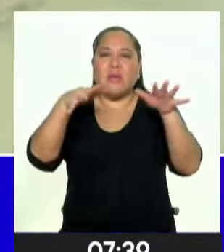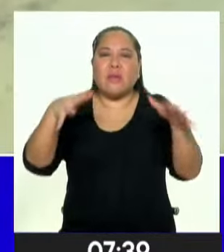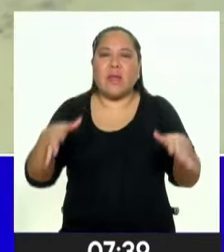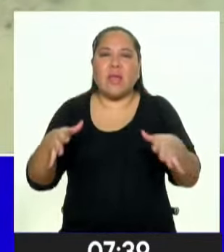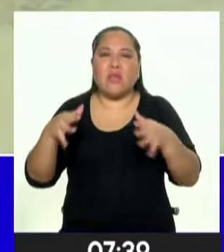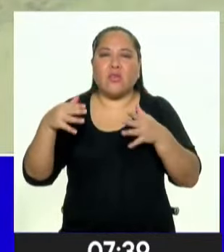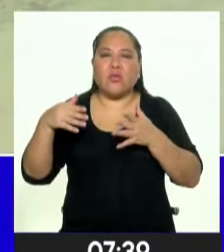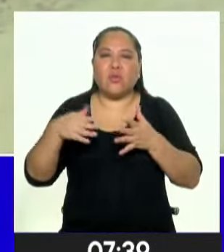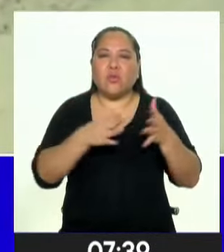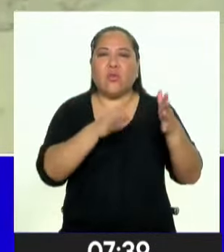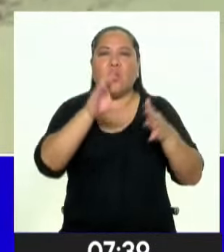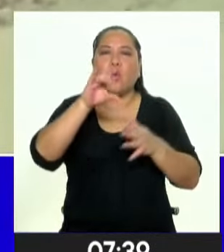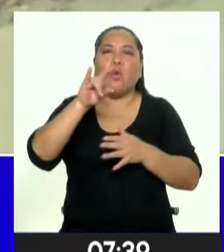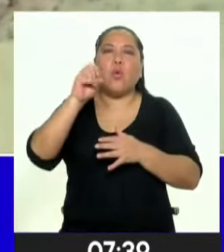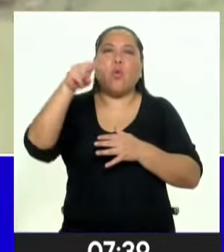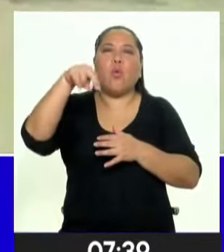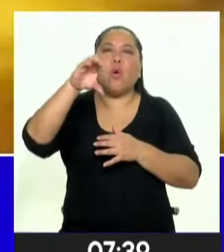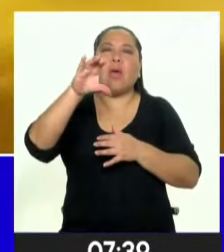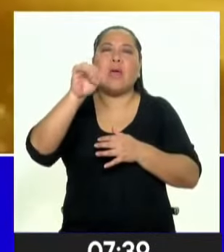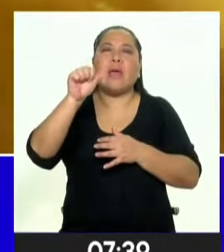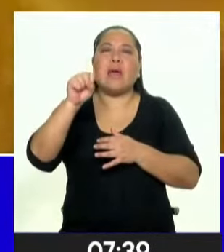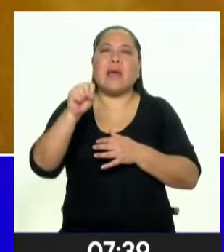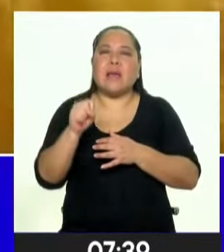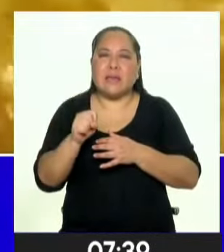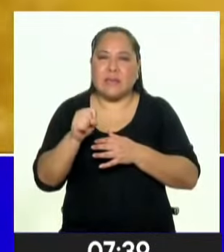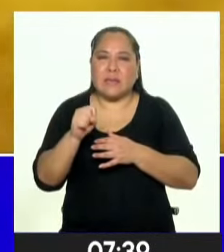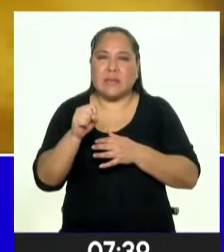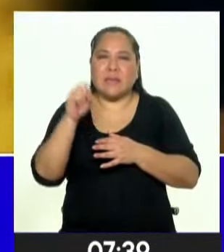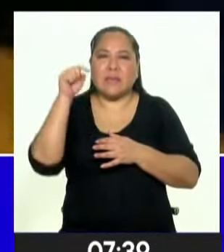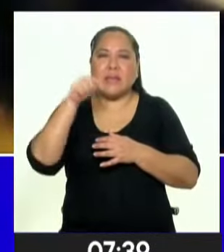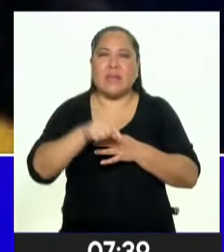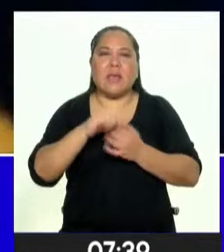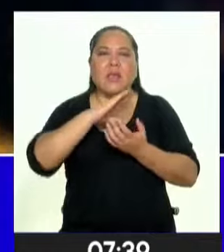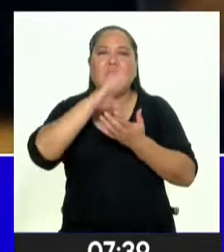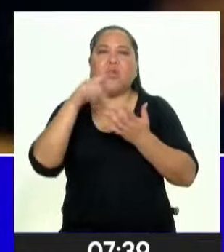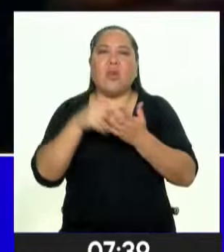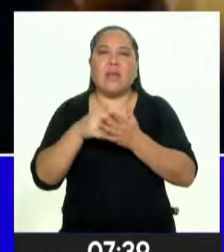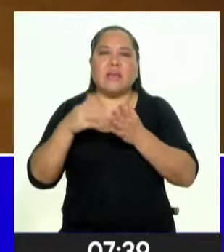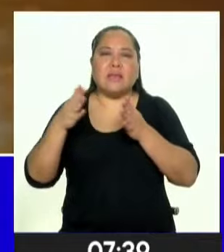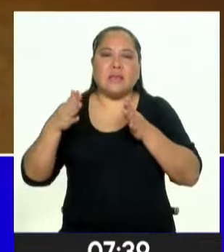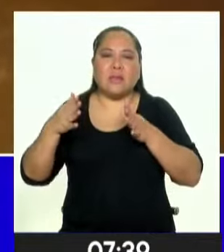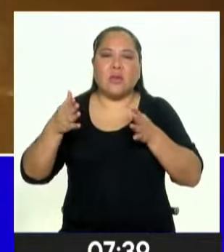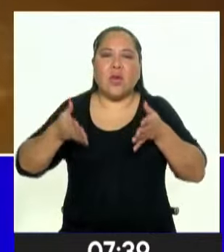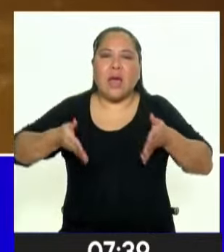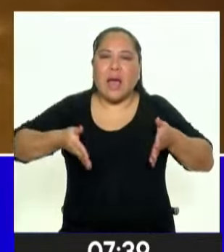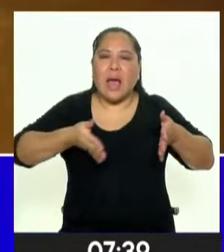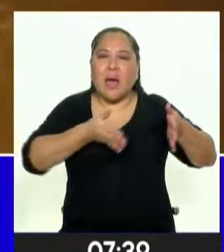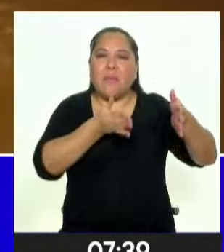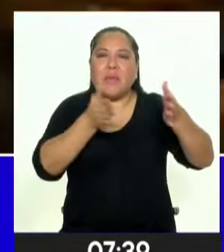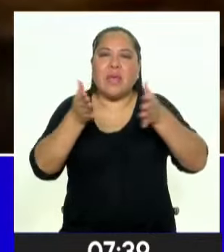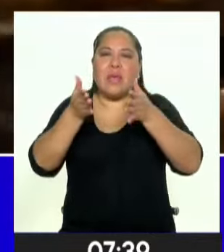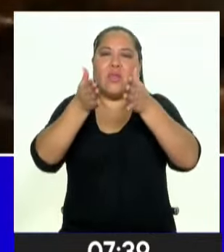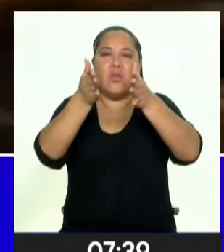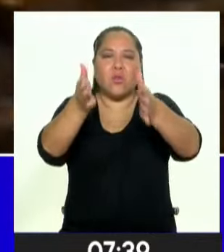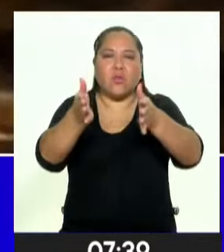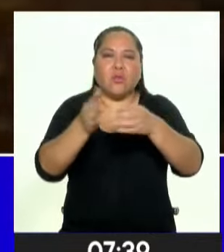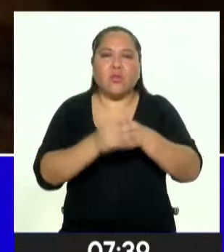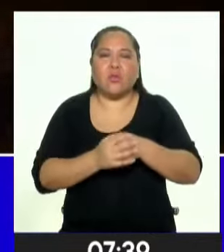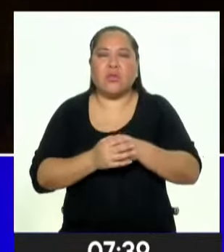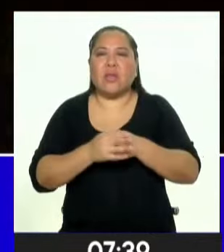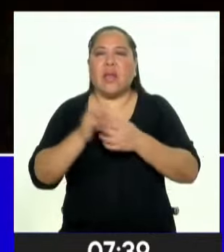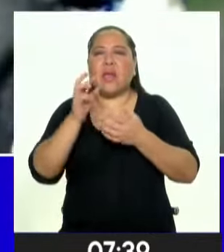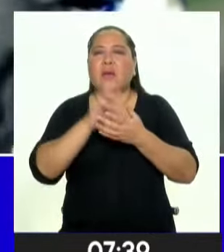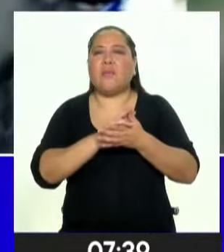cuencas ciegas y todo el sistema de bueno carreteras tanto de provías nacional como